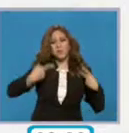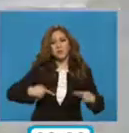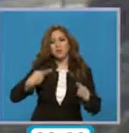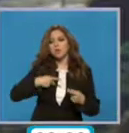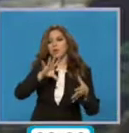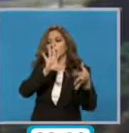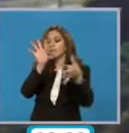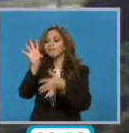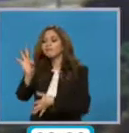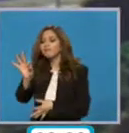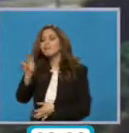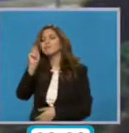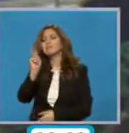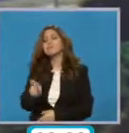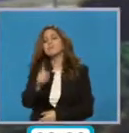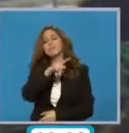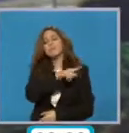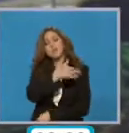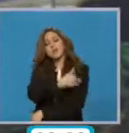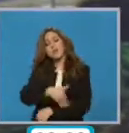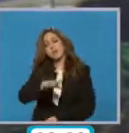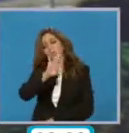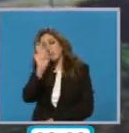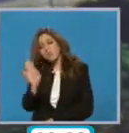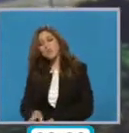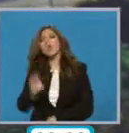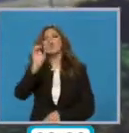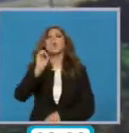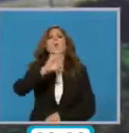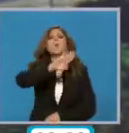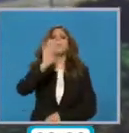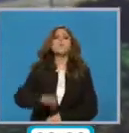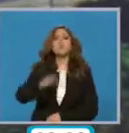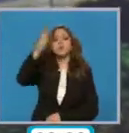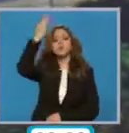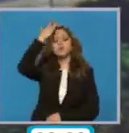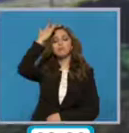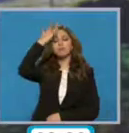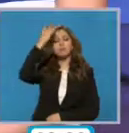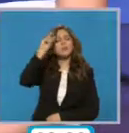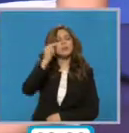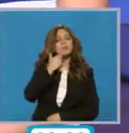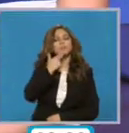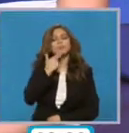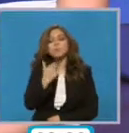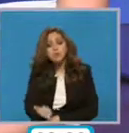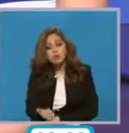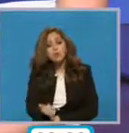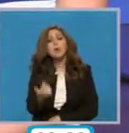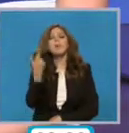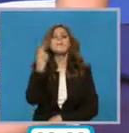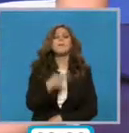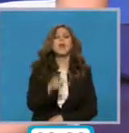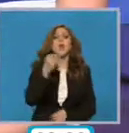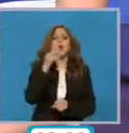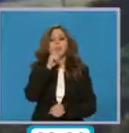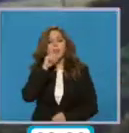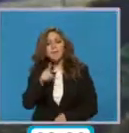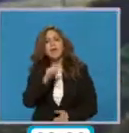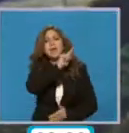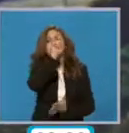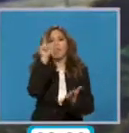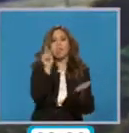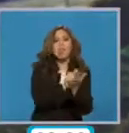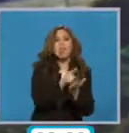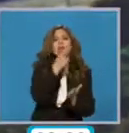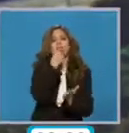familiar ha fallecido o que tiene muerte encefálica. Inclusive también ahora no hablamos, la ley habla de